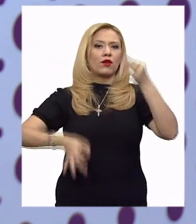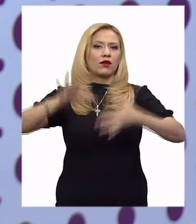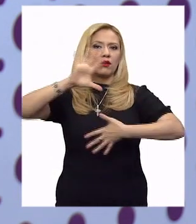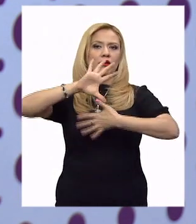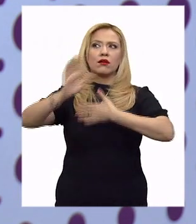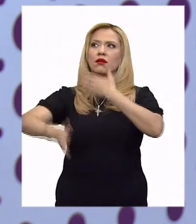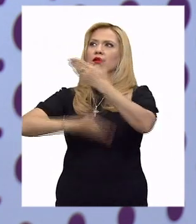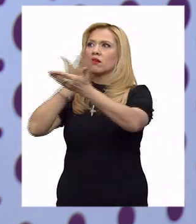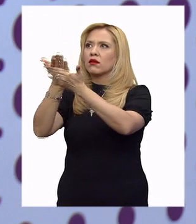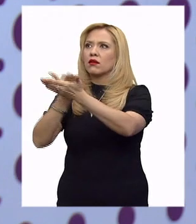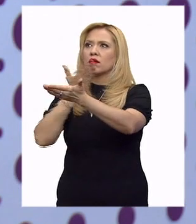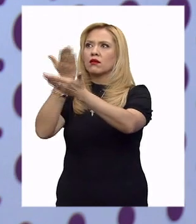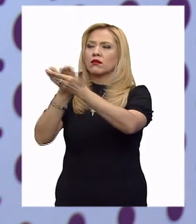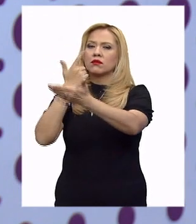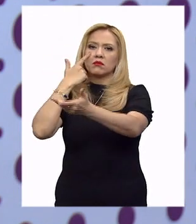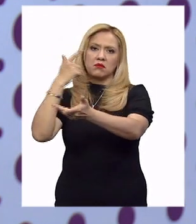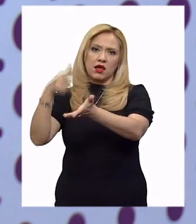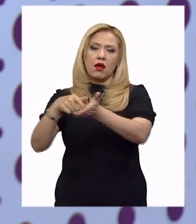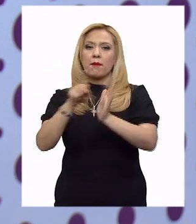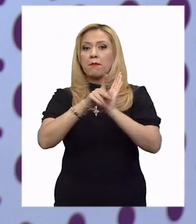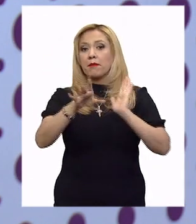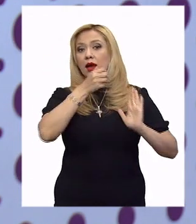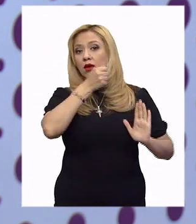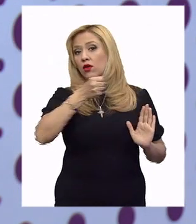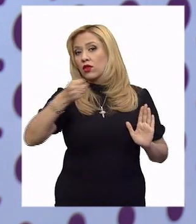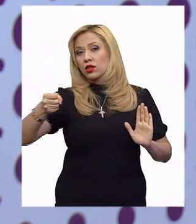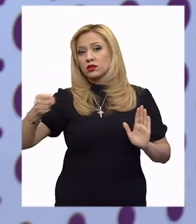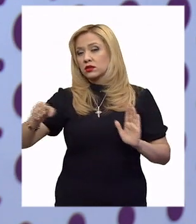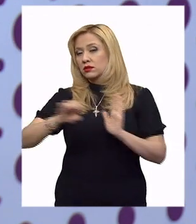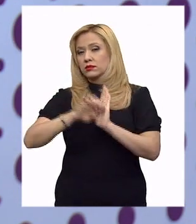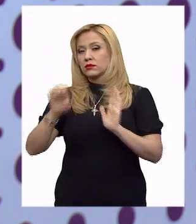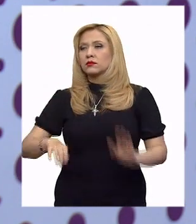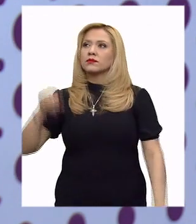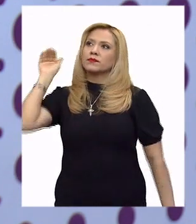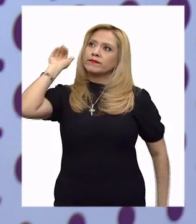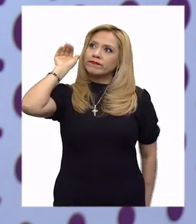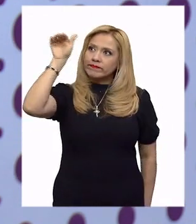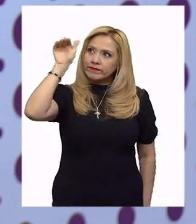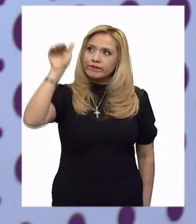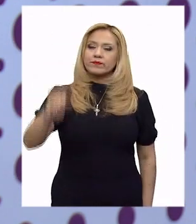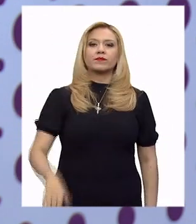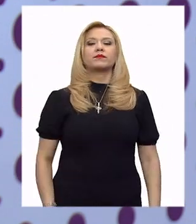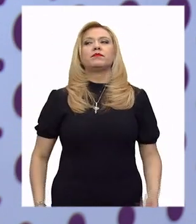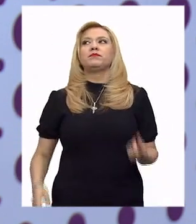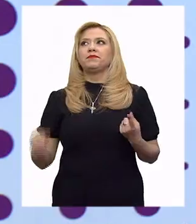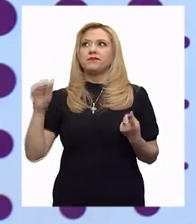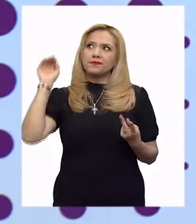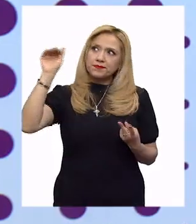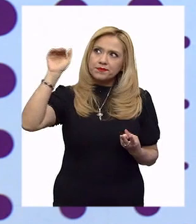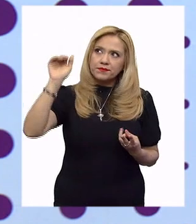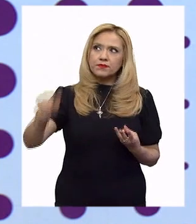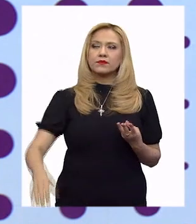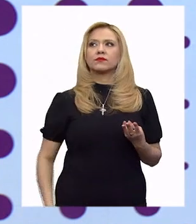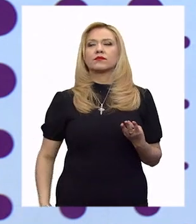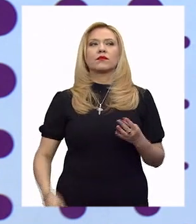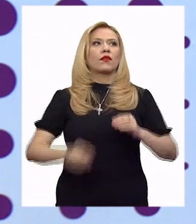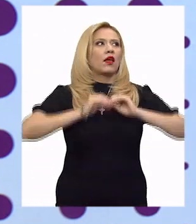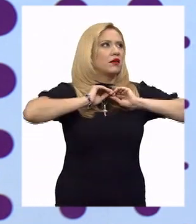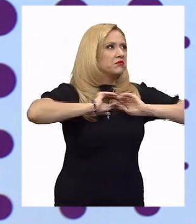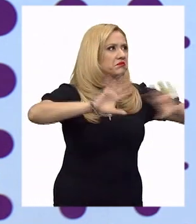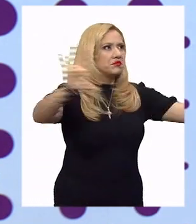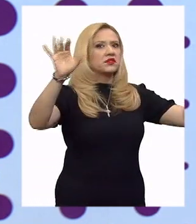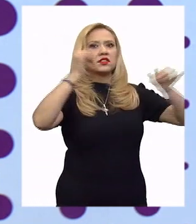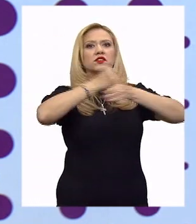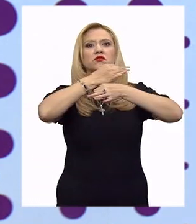muy específicos en donde periodistas alertaban de cierta manera o también difundían información que